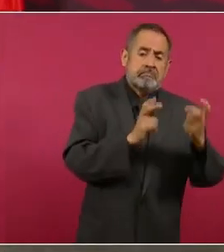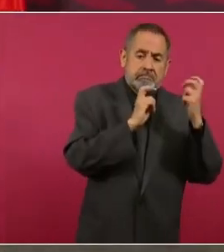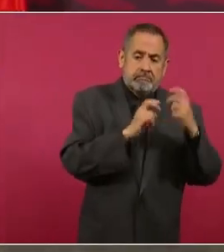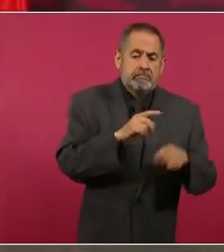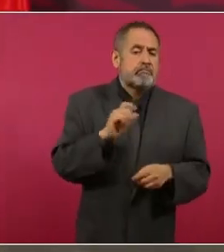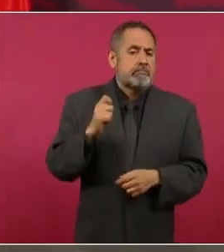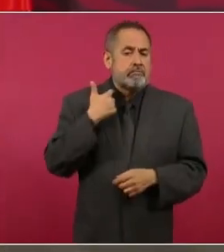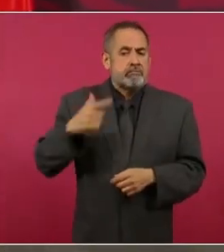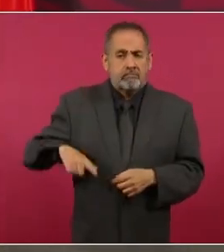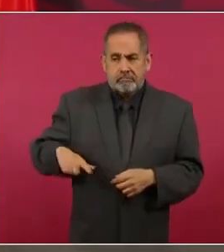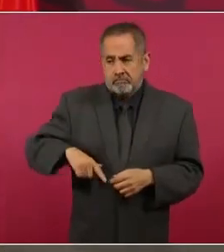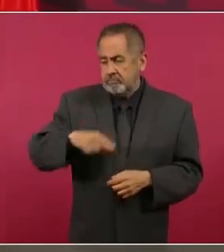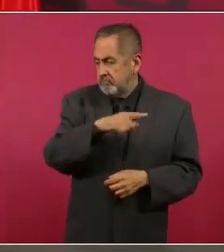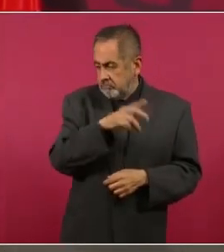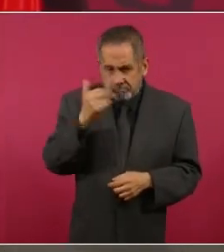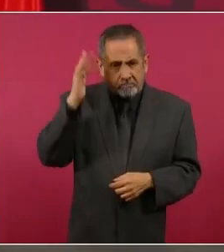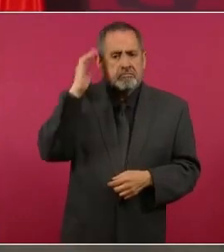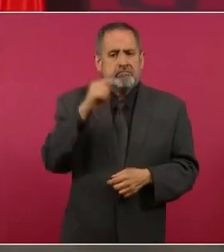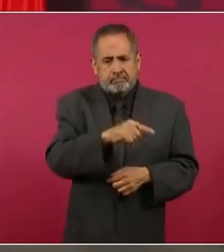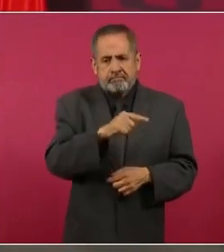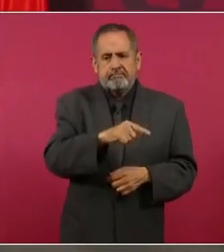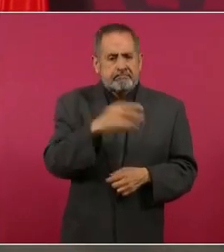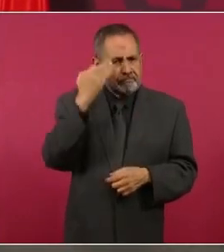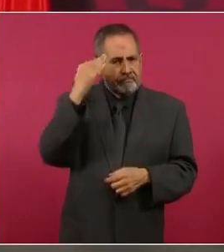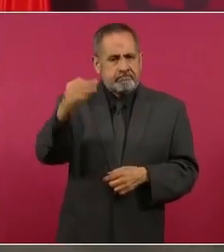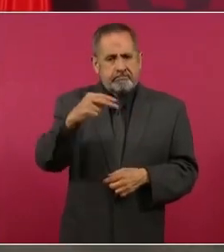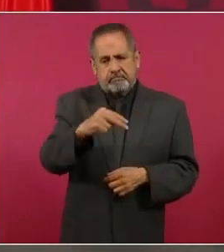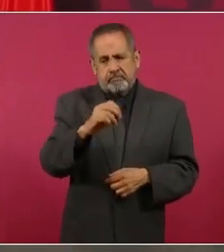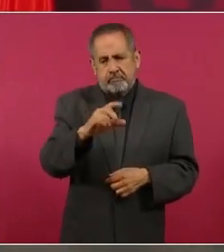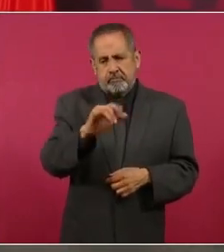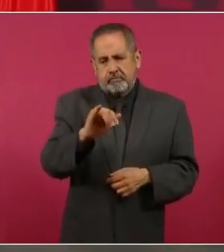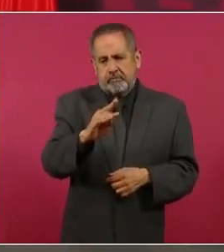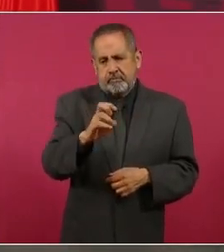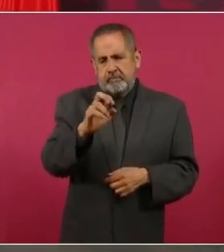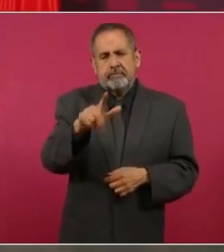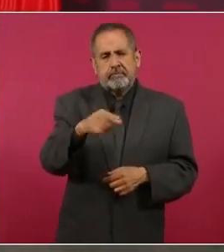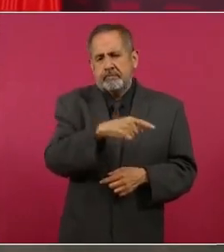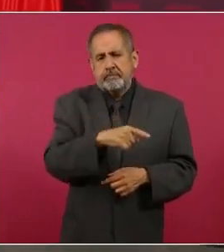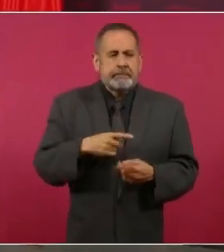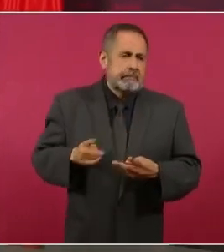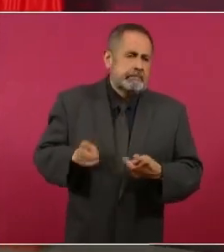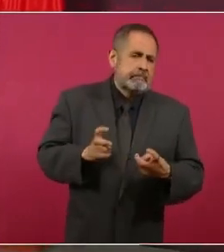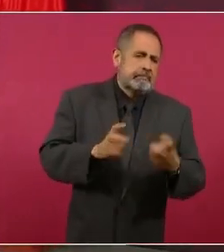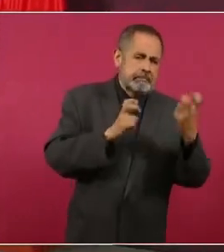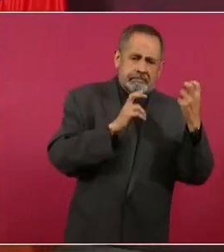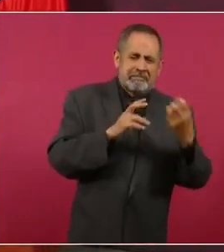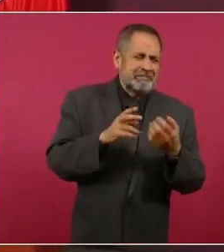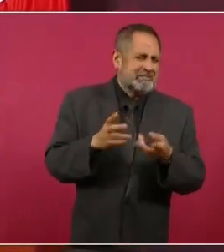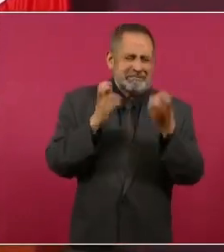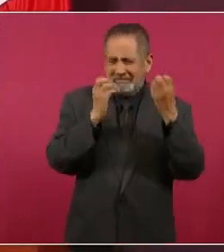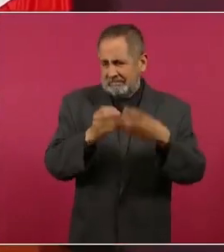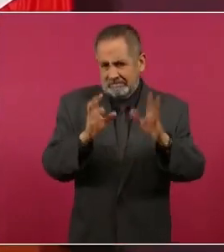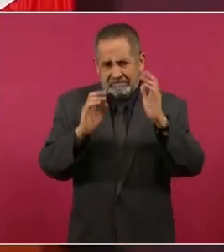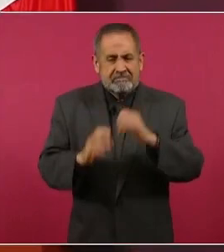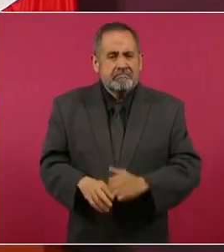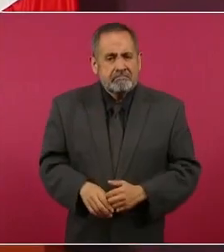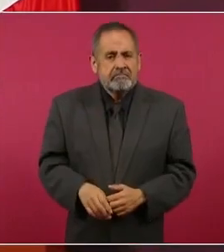los gobiernos del periodo neoliberal. Se dedicaban a saquear, a robar.